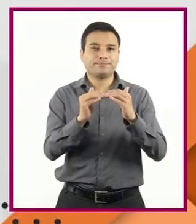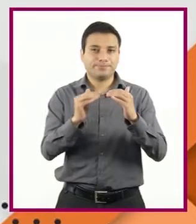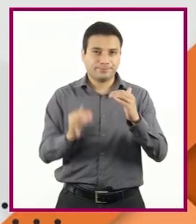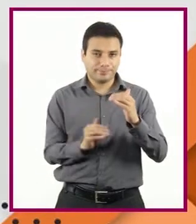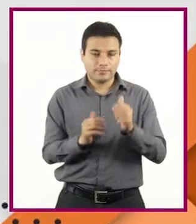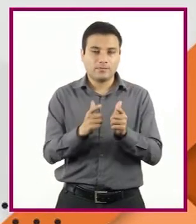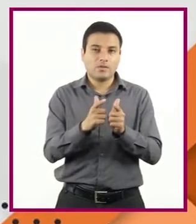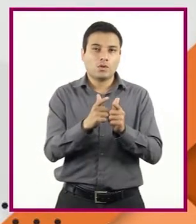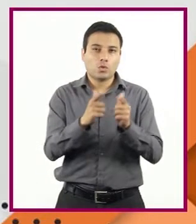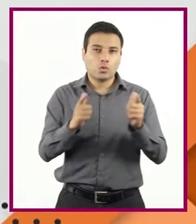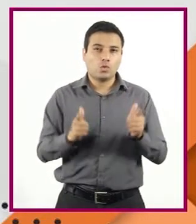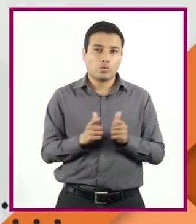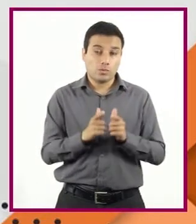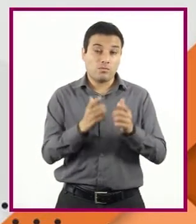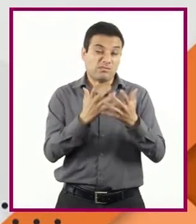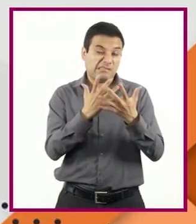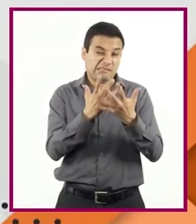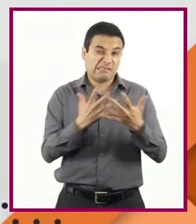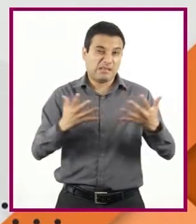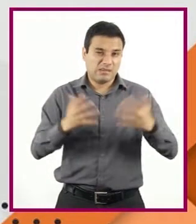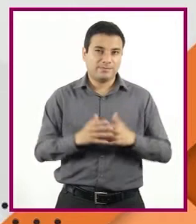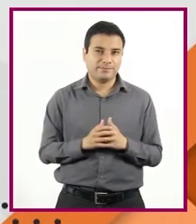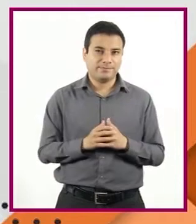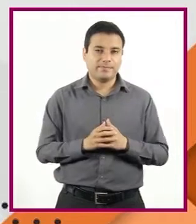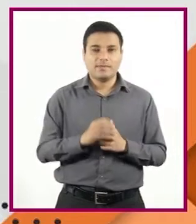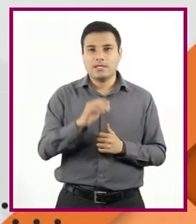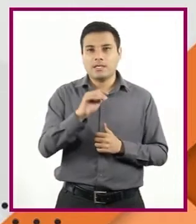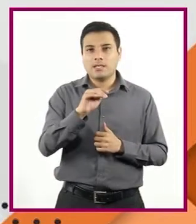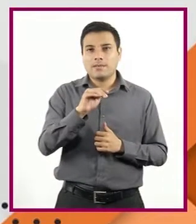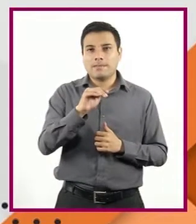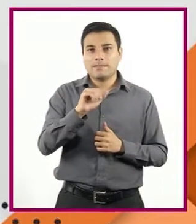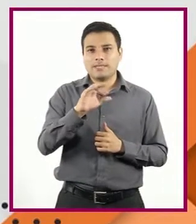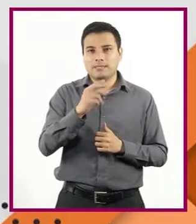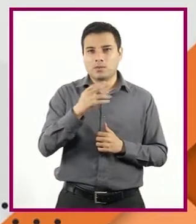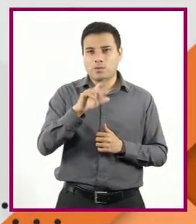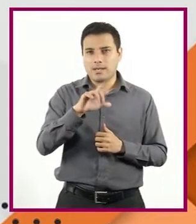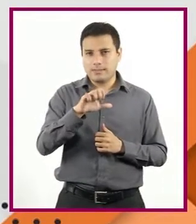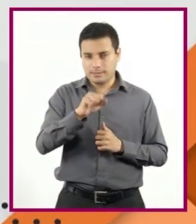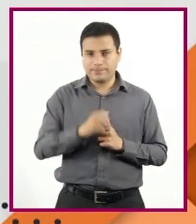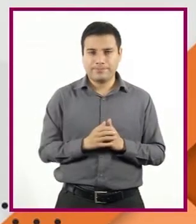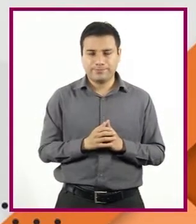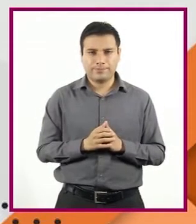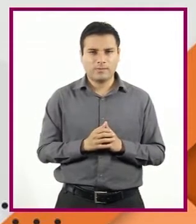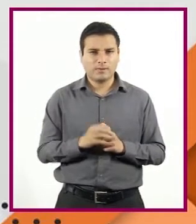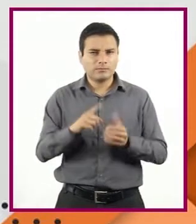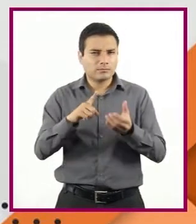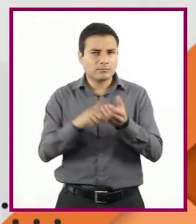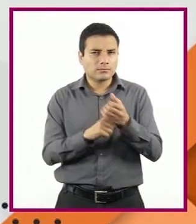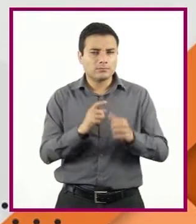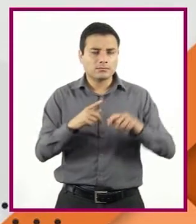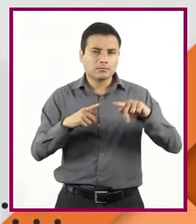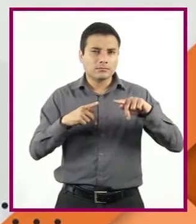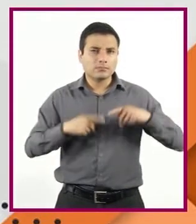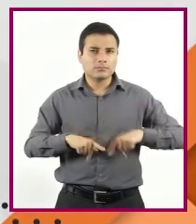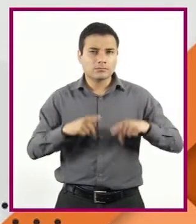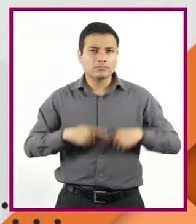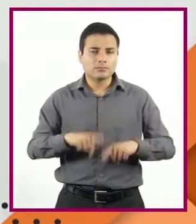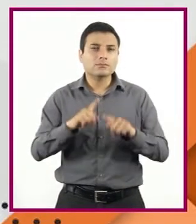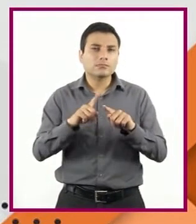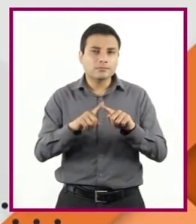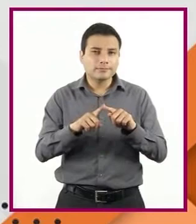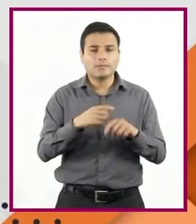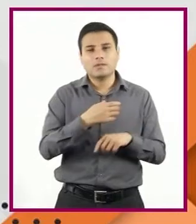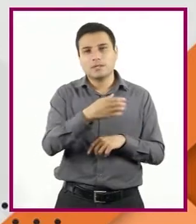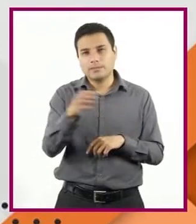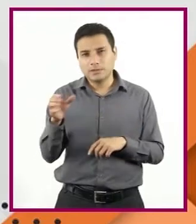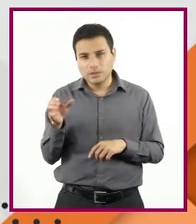estaba el grupo más grande de la población, los masehuales. Este grupo estaba compuesto en su mayoría por campesinos,